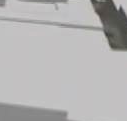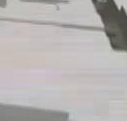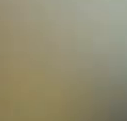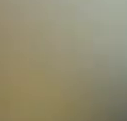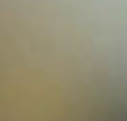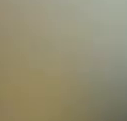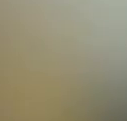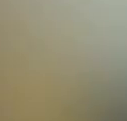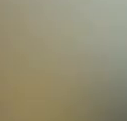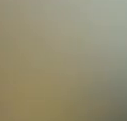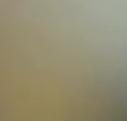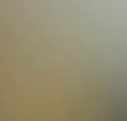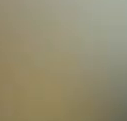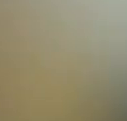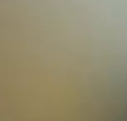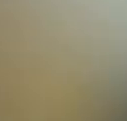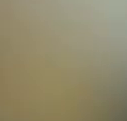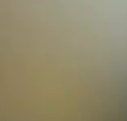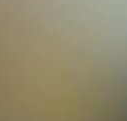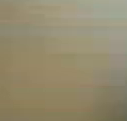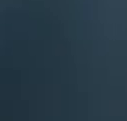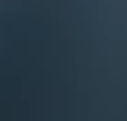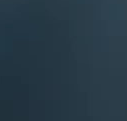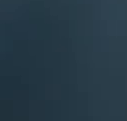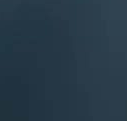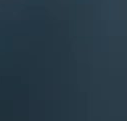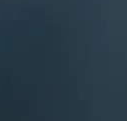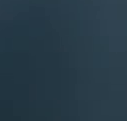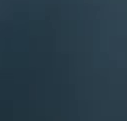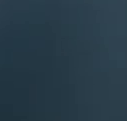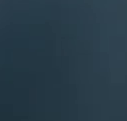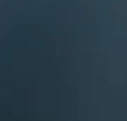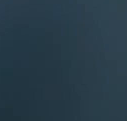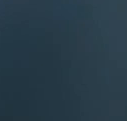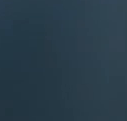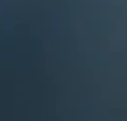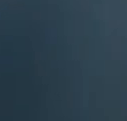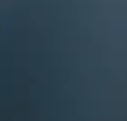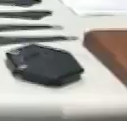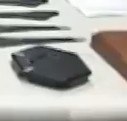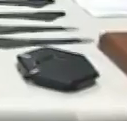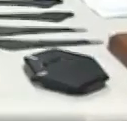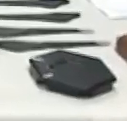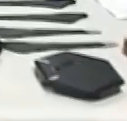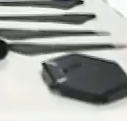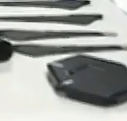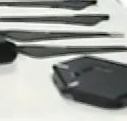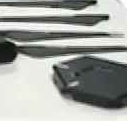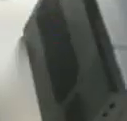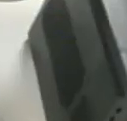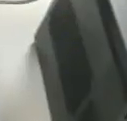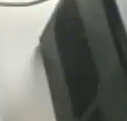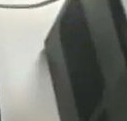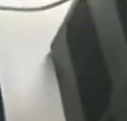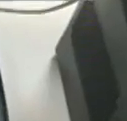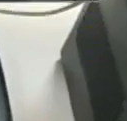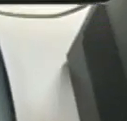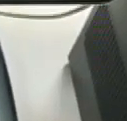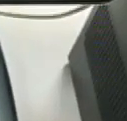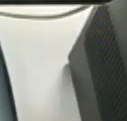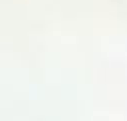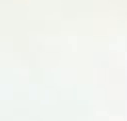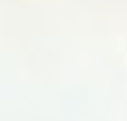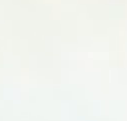con las declaraciones de estos sicarios, se empieza a hacer la investigación a través de los teléfonos, mensajes, para ubicar